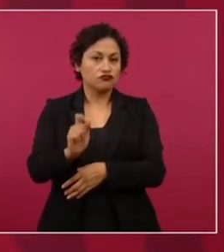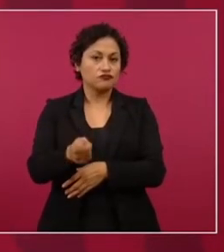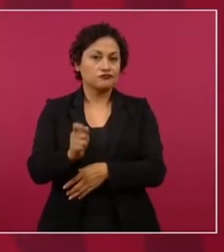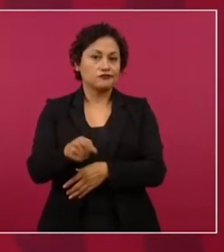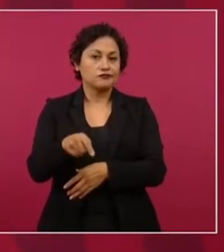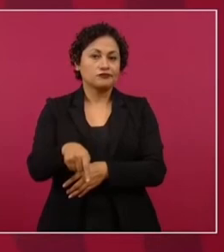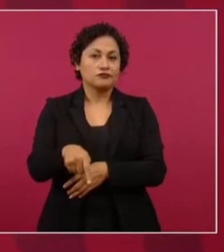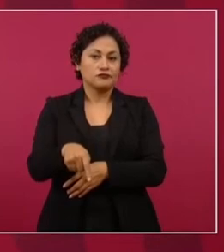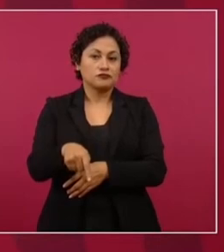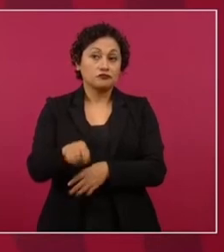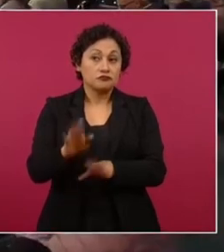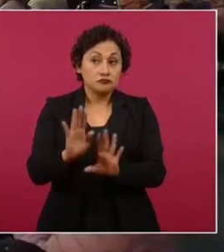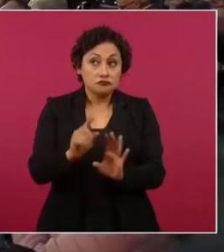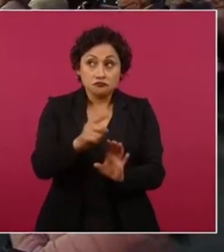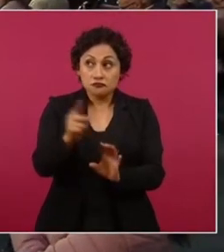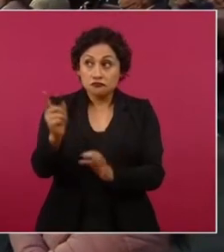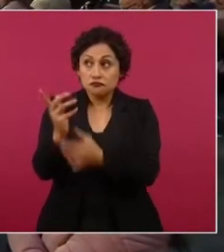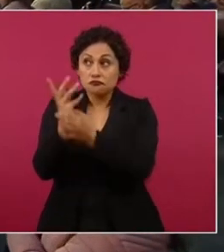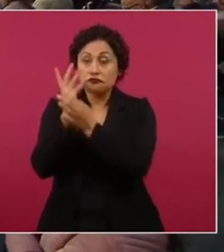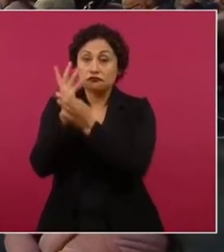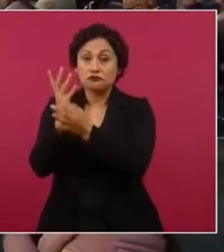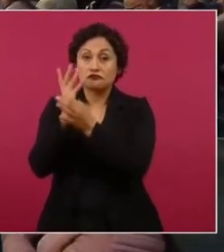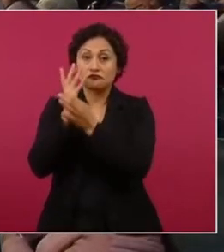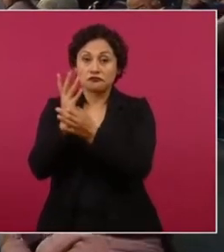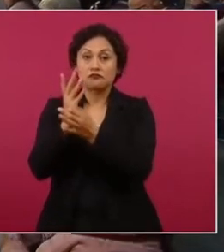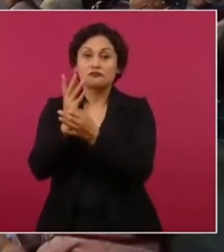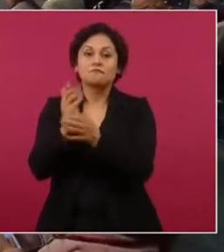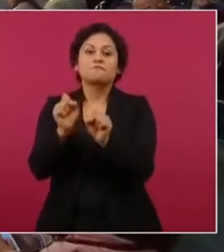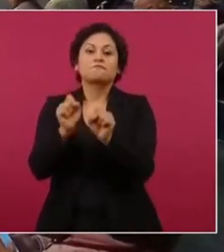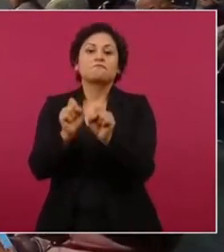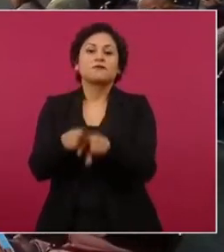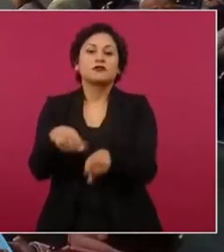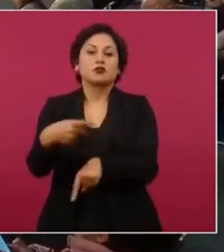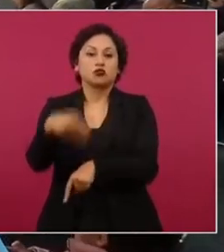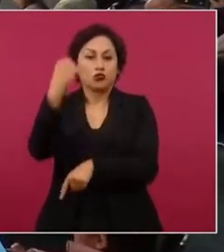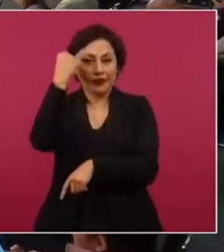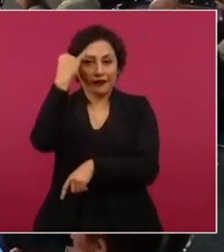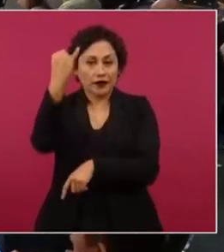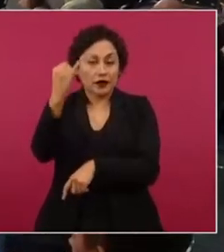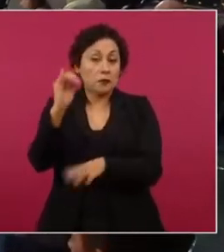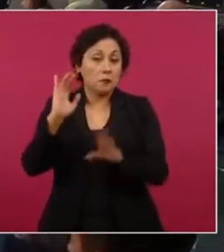hay quienes sostienen que fue un autoatentado,